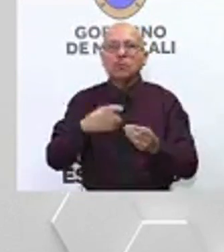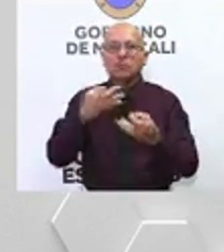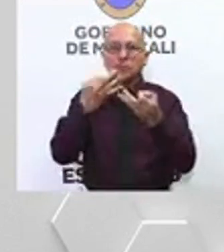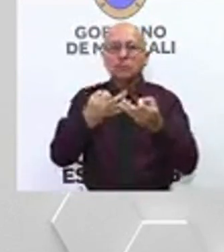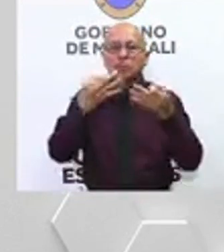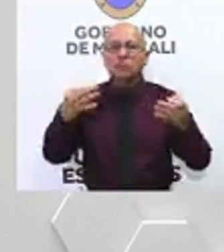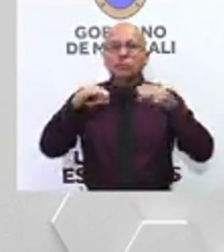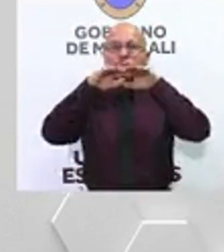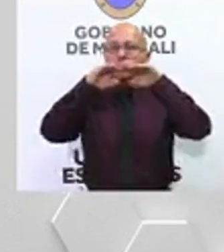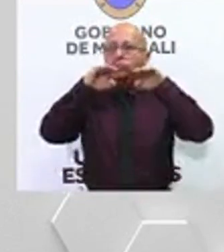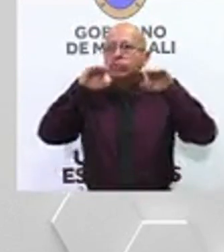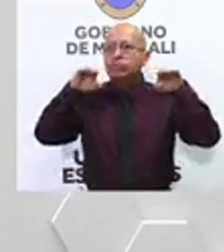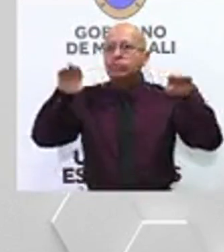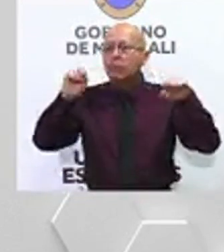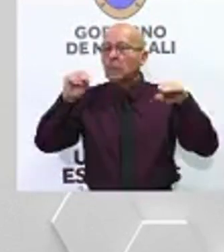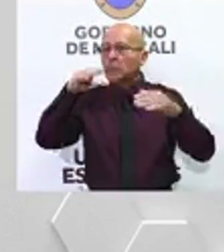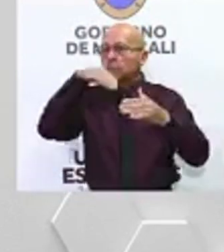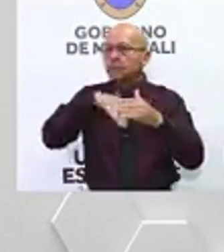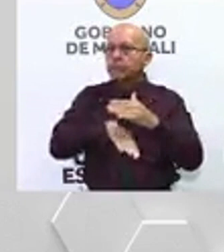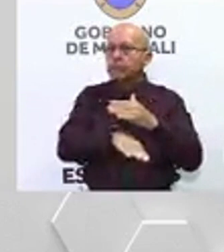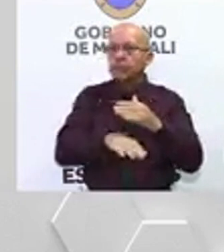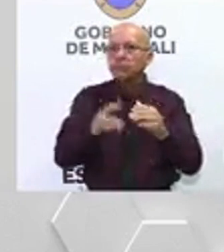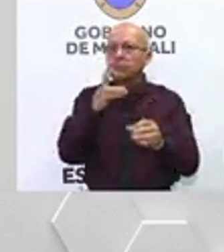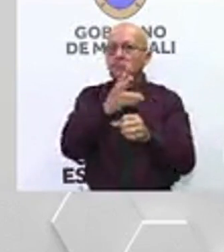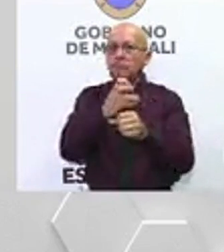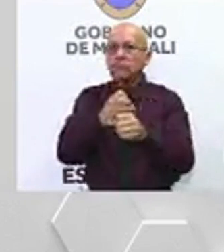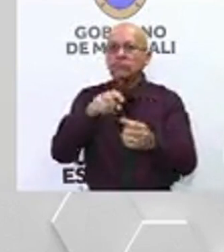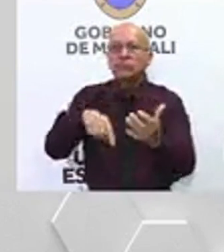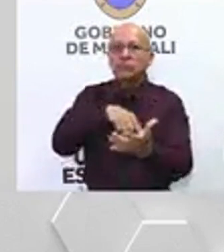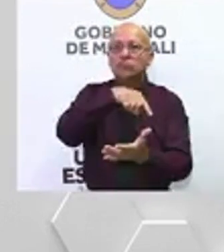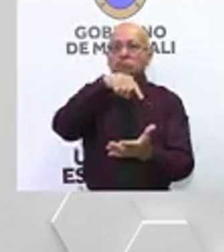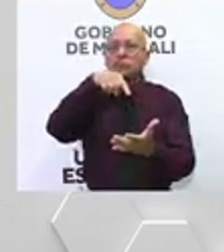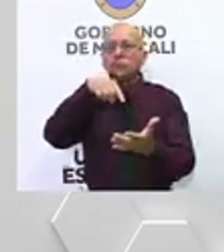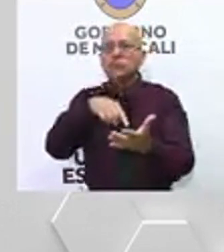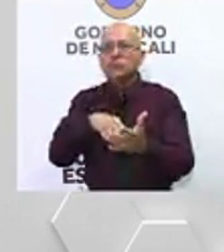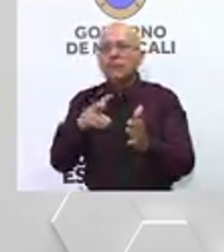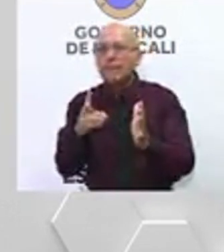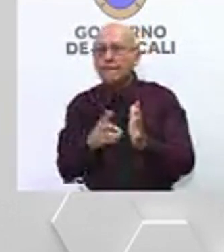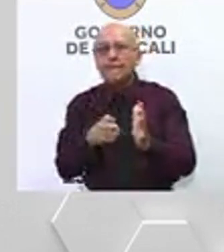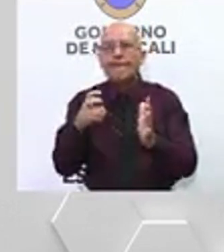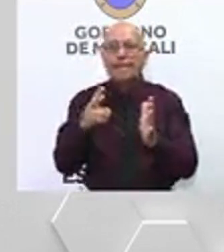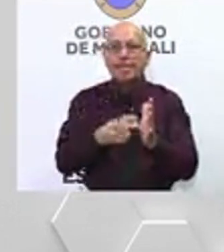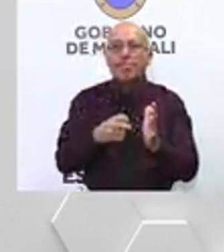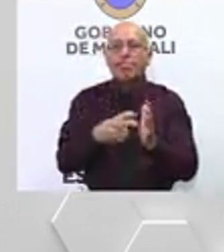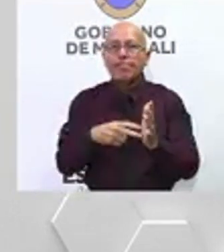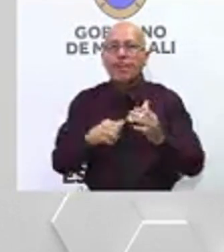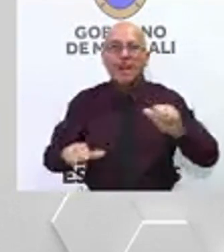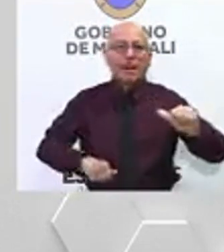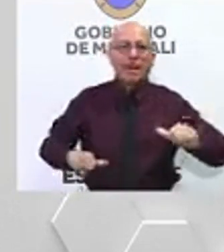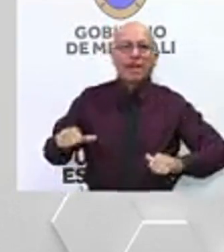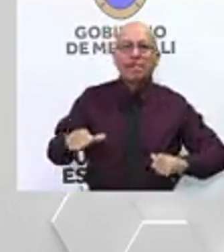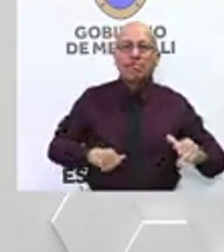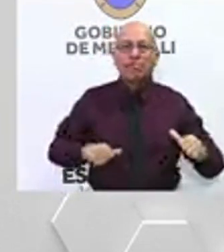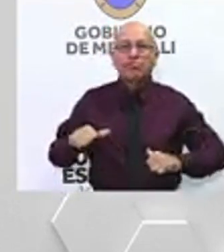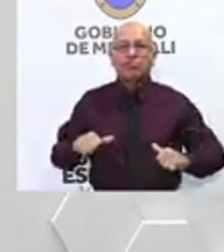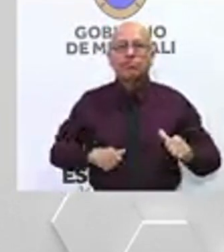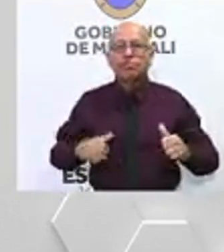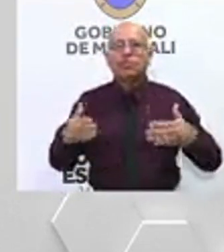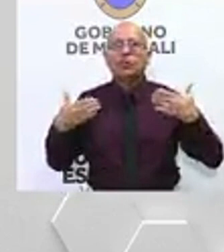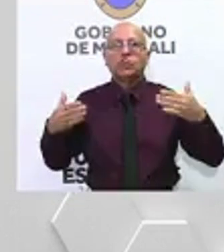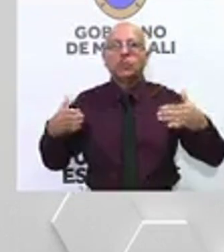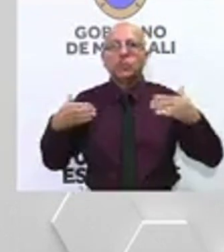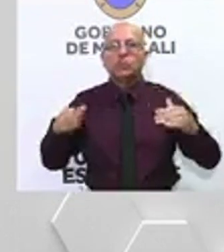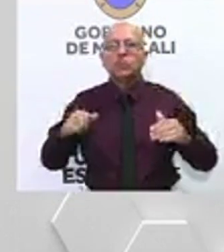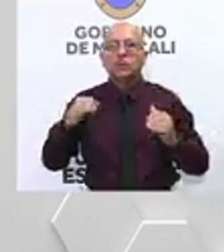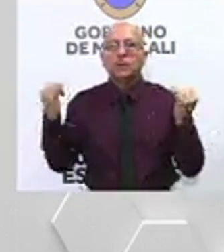municipio. Segundo lugar, todos aquellos que practiquen actividades al aire libre, particularmente la industria